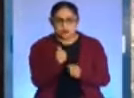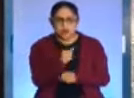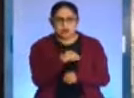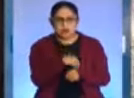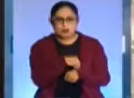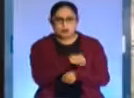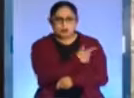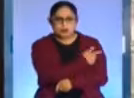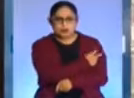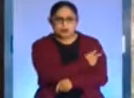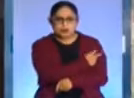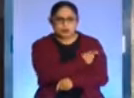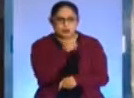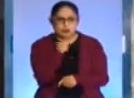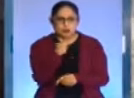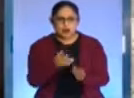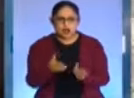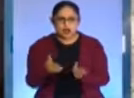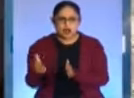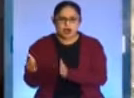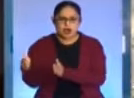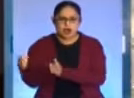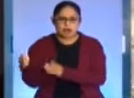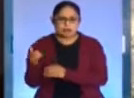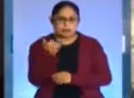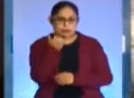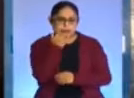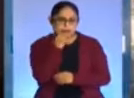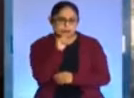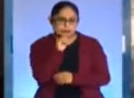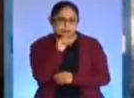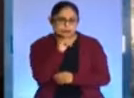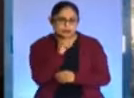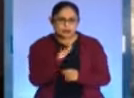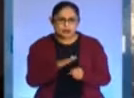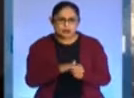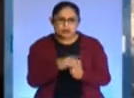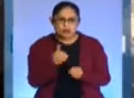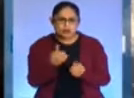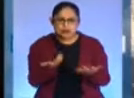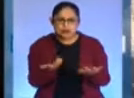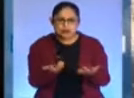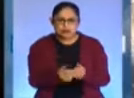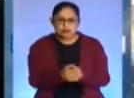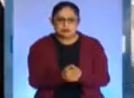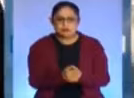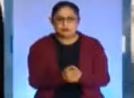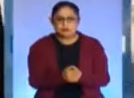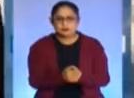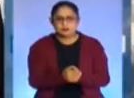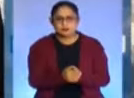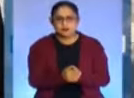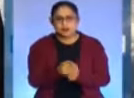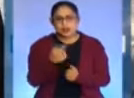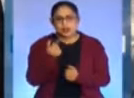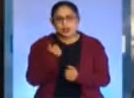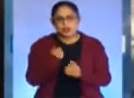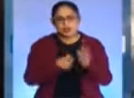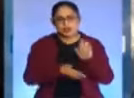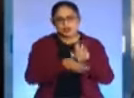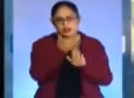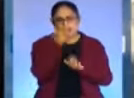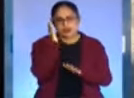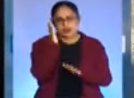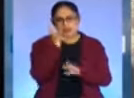ustedes también es de los rezagados. Pues sí. En su momento, ¿por qué no pudo ponerse su vacuna? Salimos al